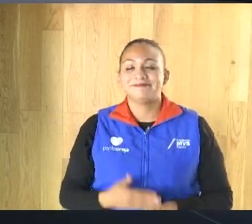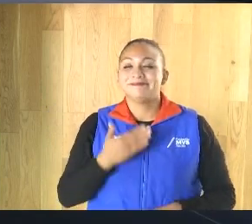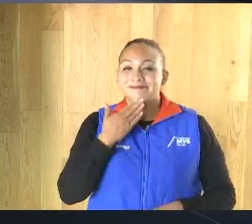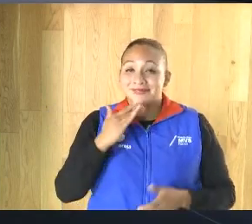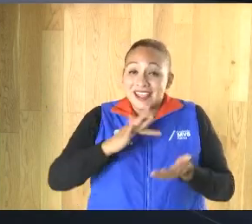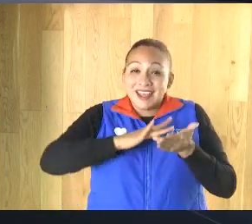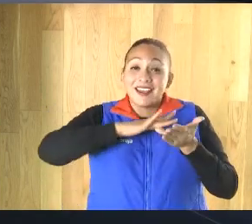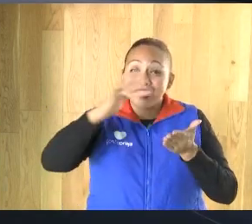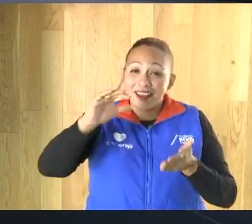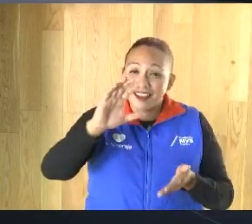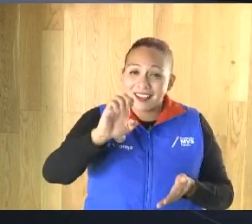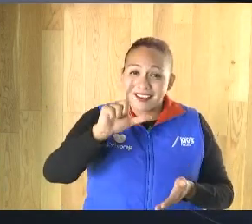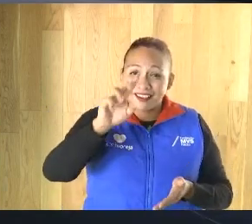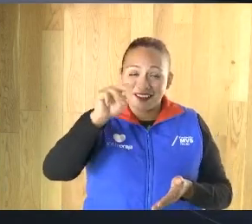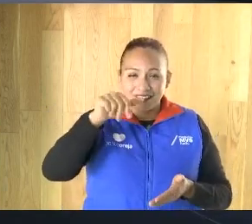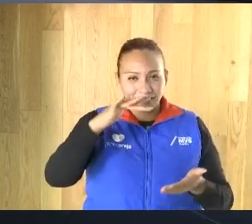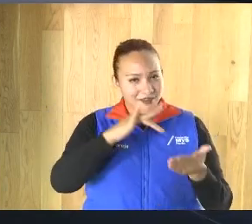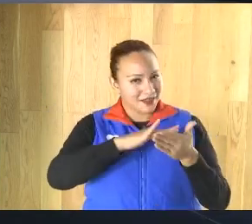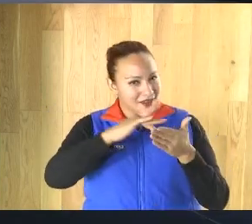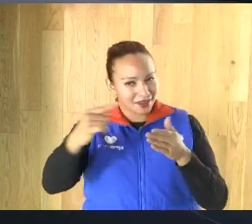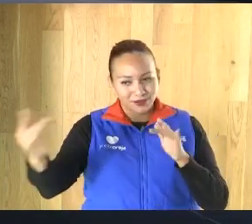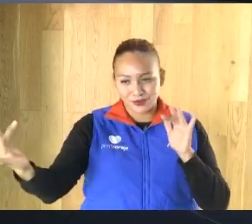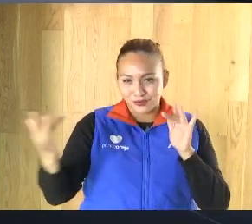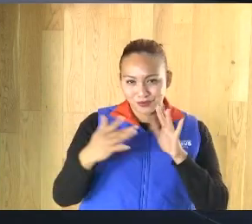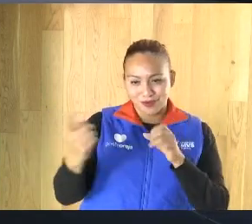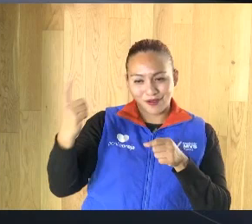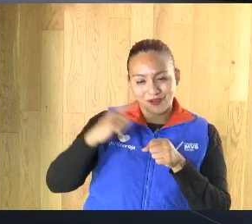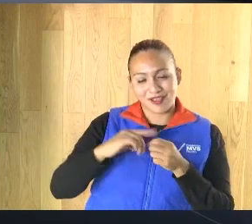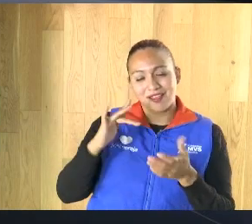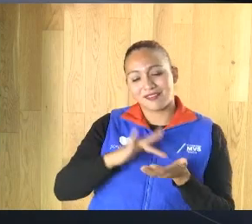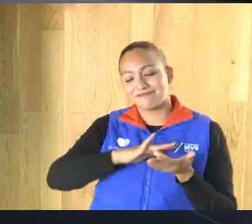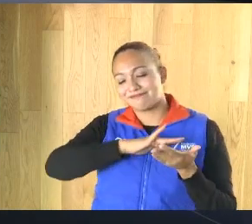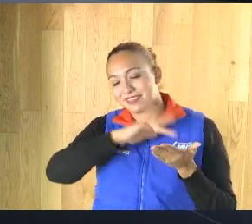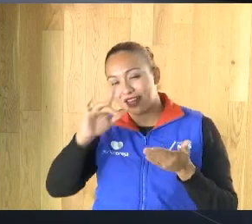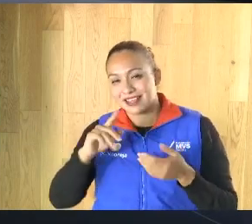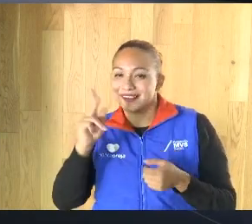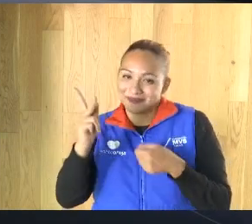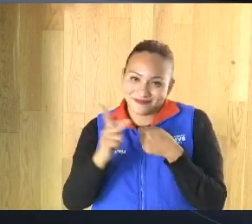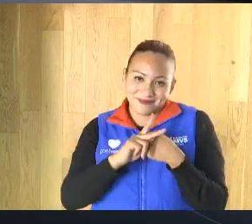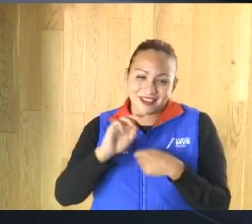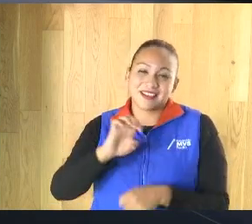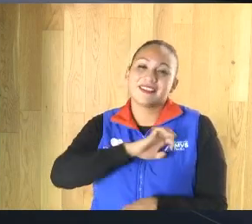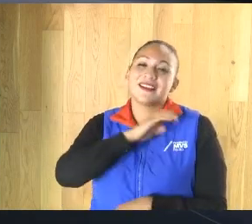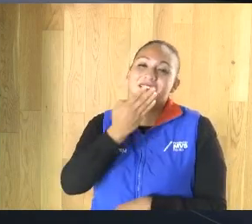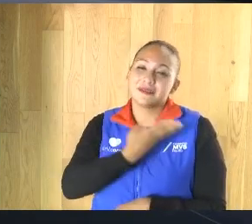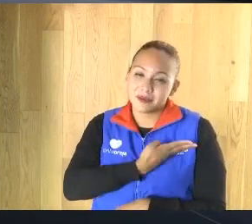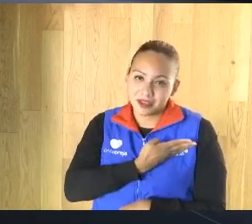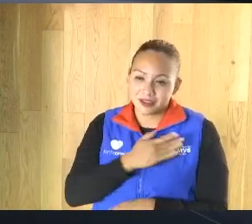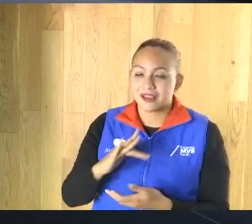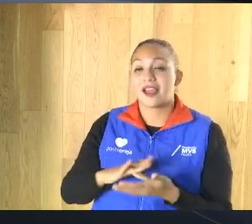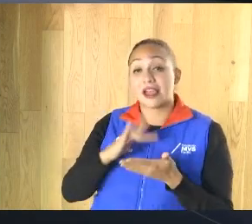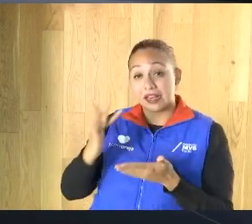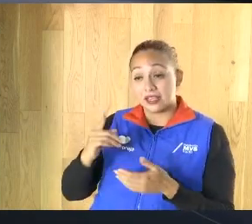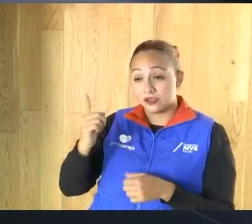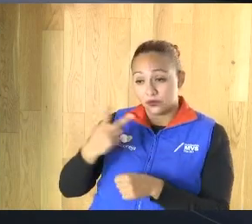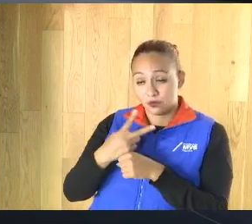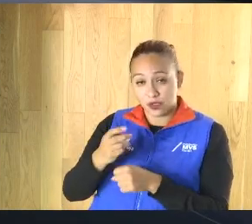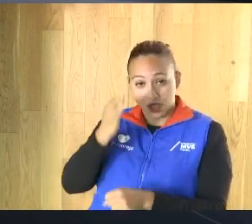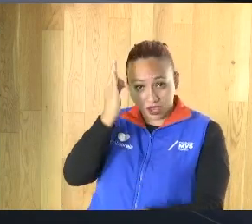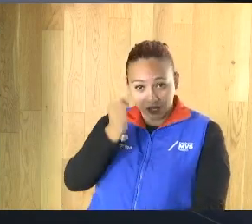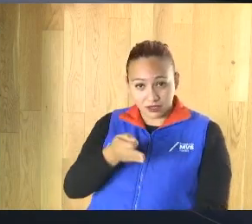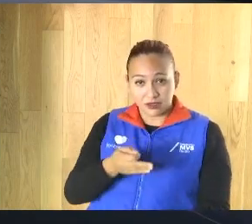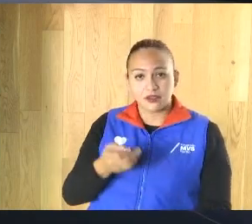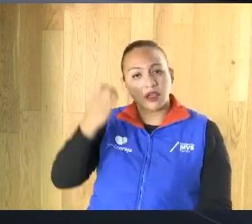Listo, Elena, muchísimas gracias por haberte conectado desde allá, desde España. Muchísimas gracias por aceptar la invitación y compartir pues